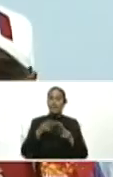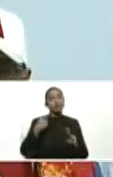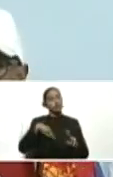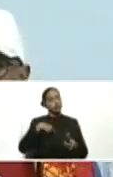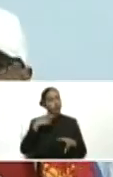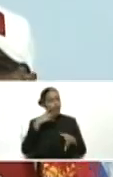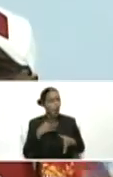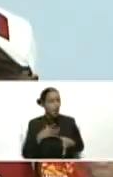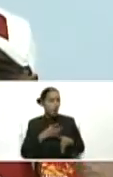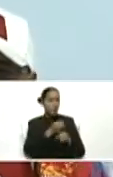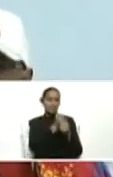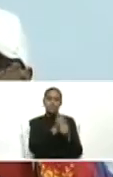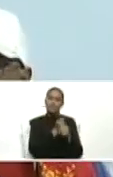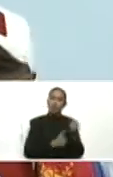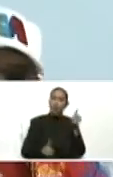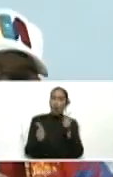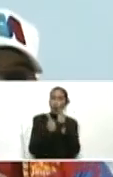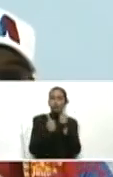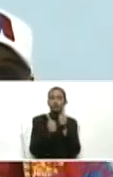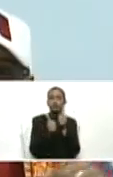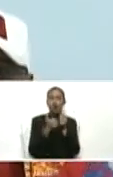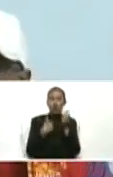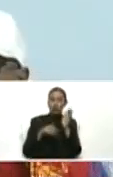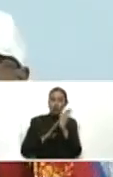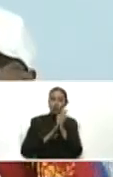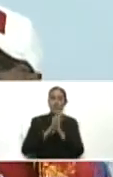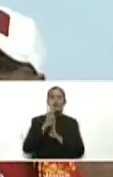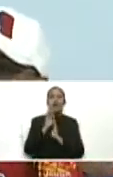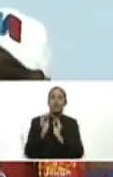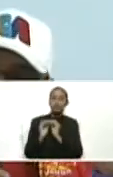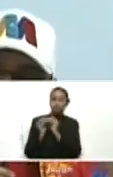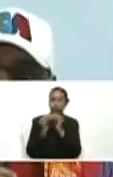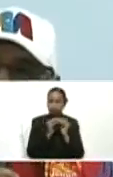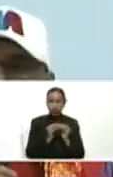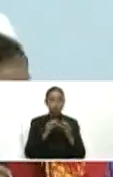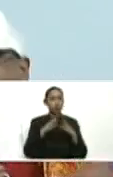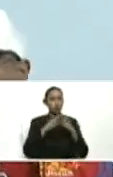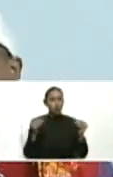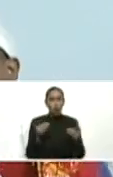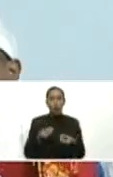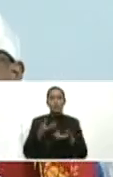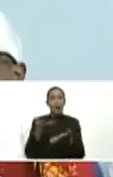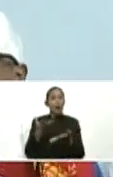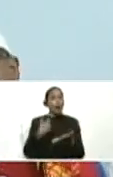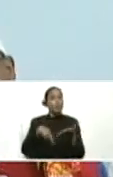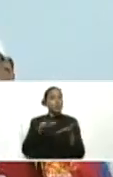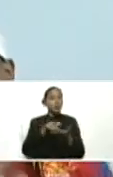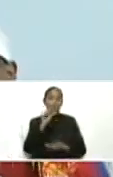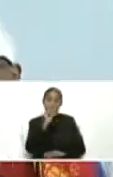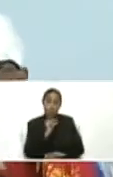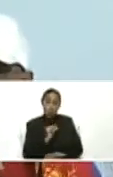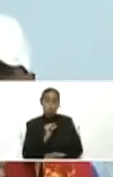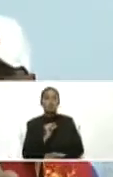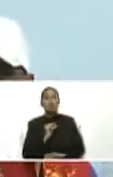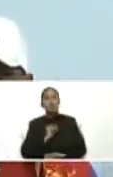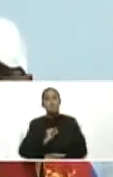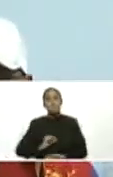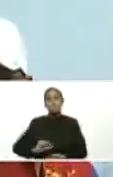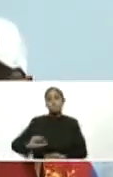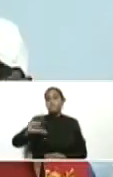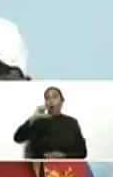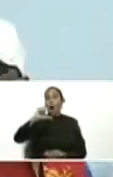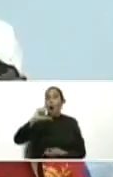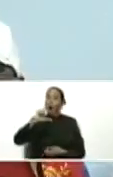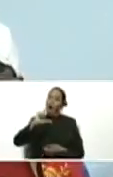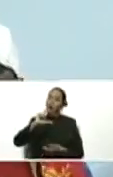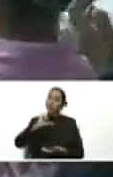al lado suyo a seguir creciendo, a seguir haciendo obra, porque con poquito hacemos mucho. Bueno, gracias, mi